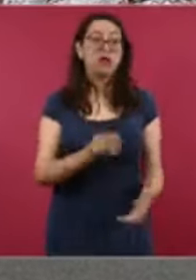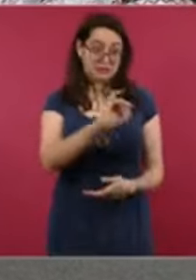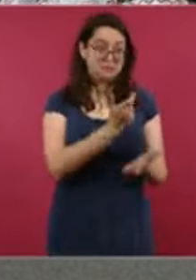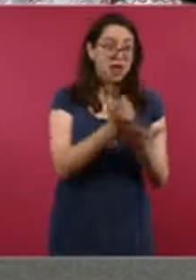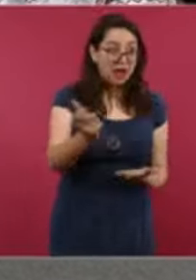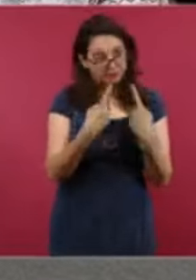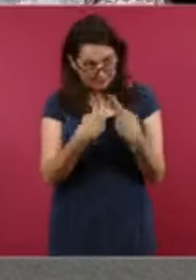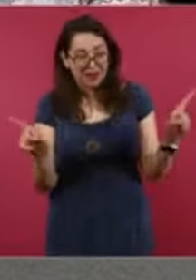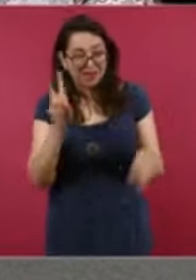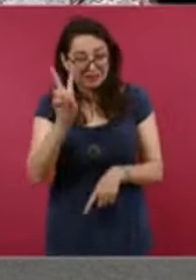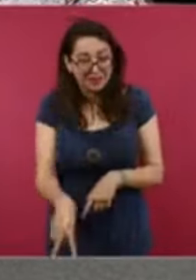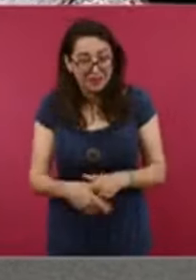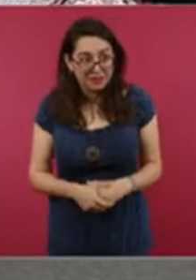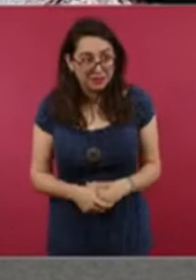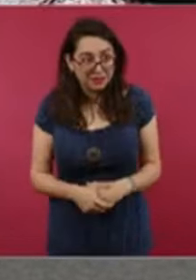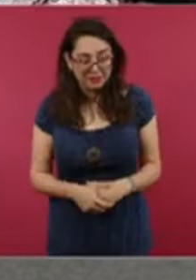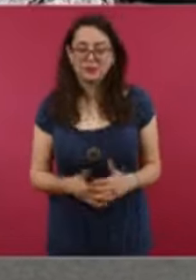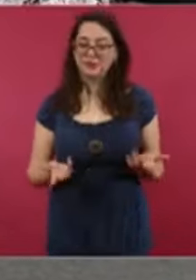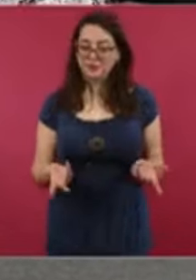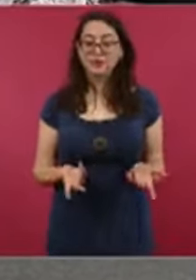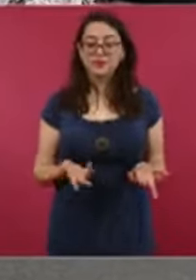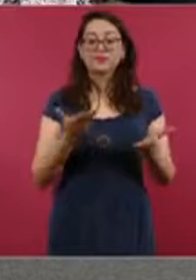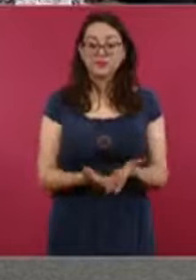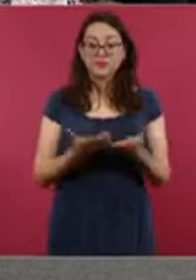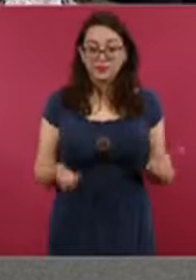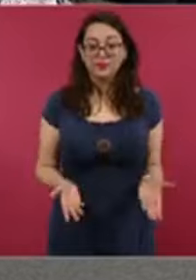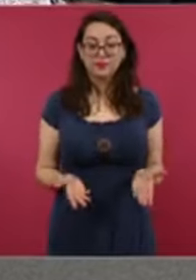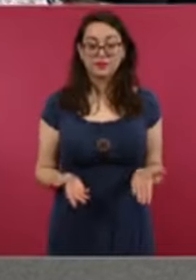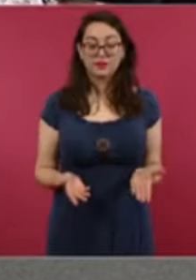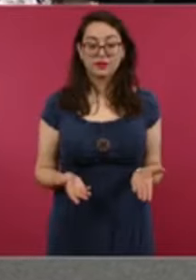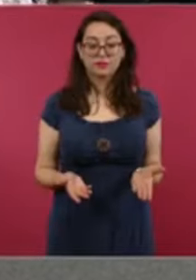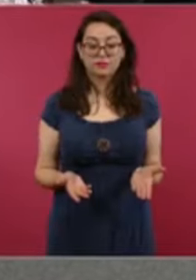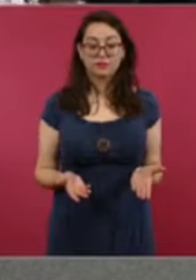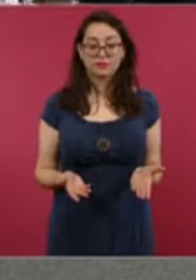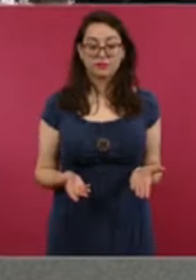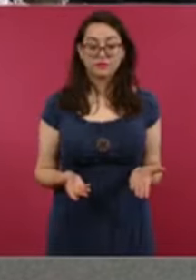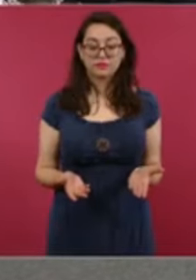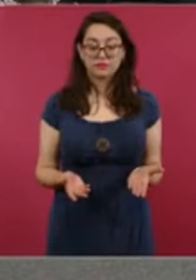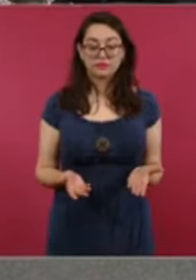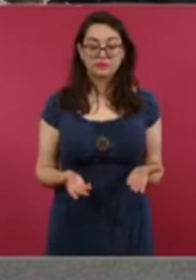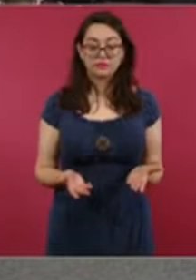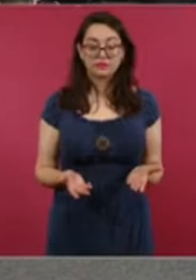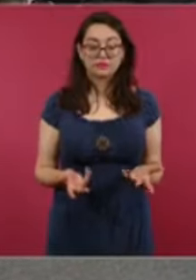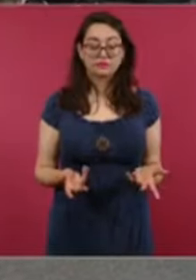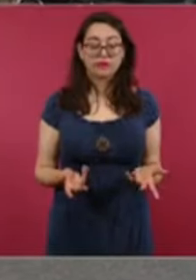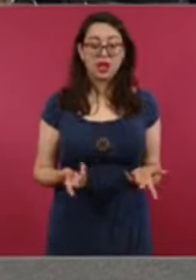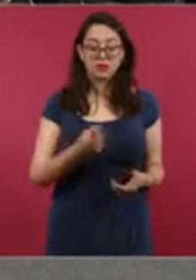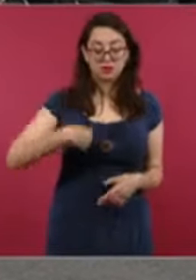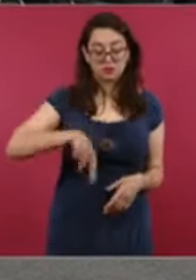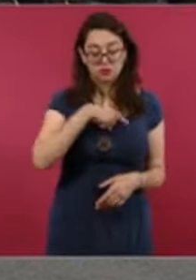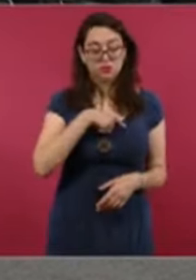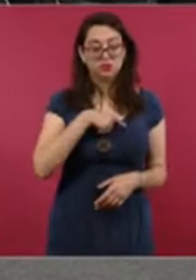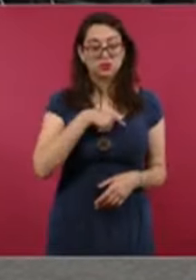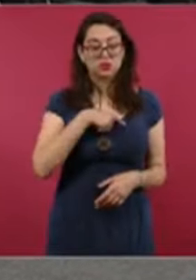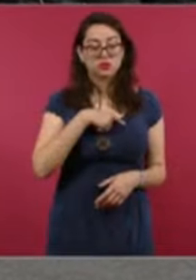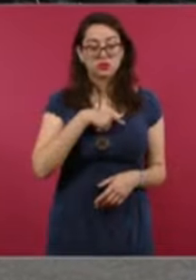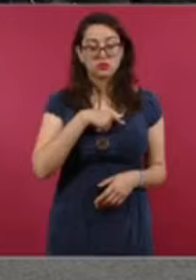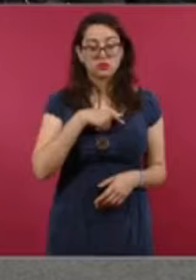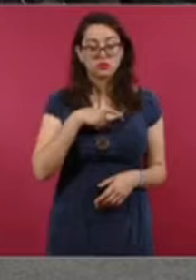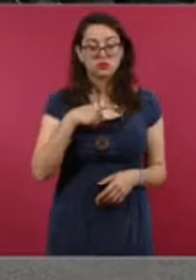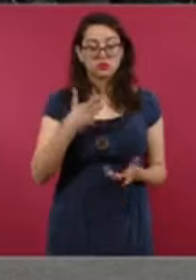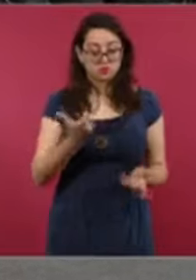Ahora, precisamente, ya no se permite esta corrupción que padecimos en